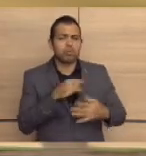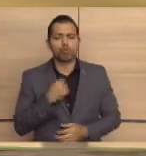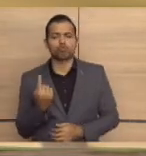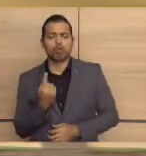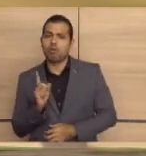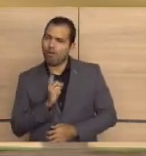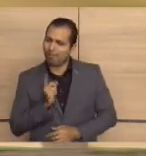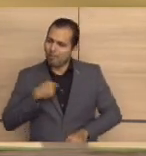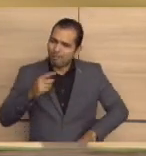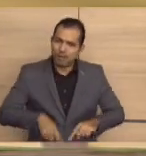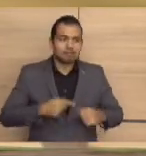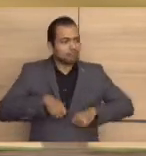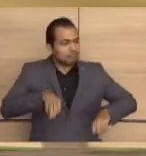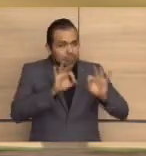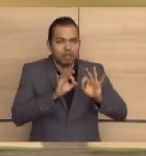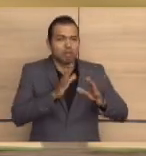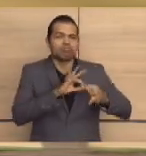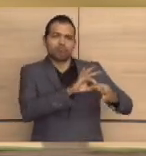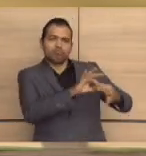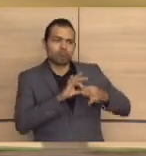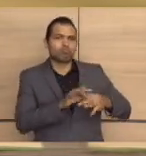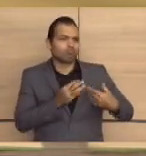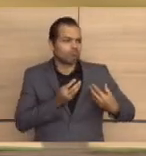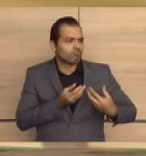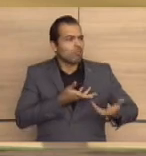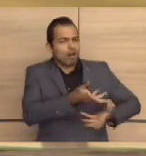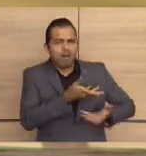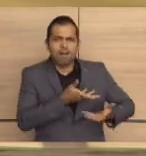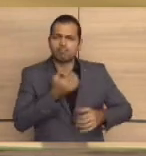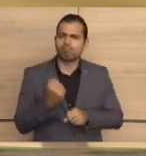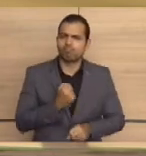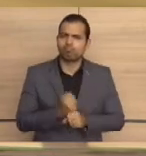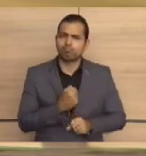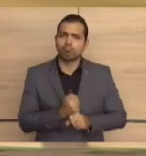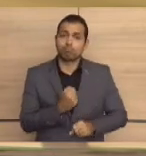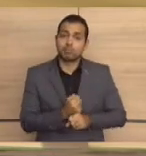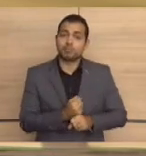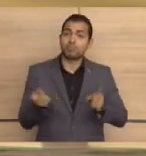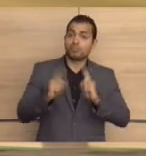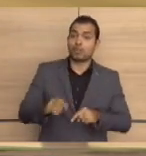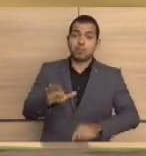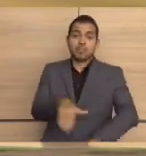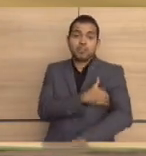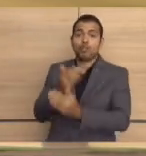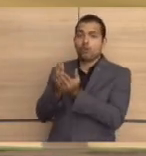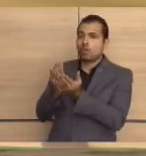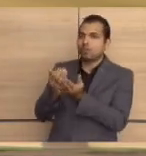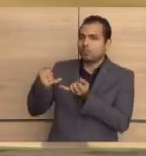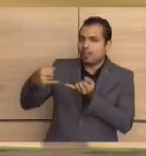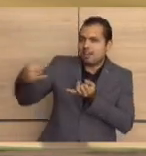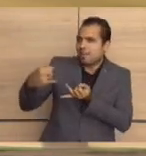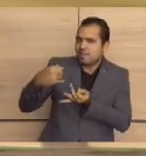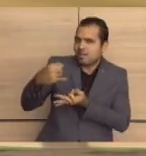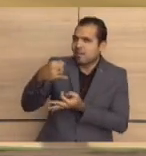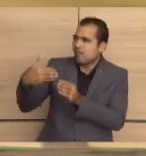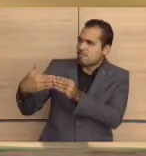adicional, apropiémonos también de los lineamientos y los estándares que nos está dando el ministerio, porque a veces